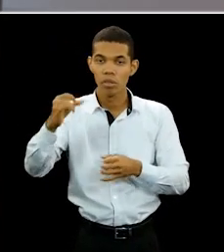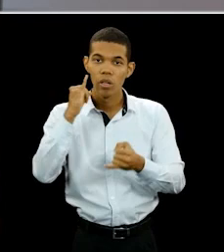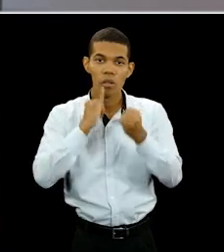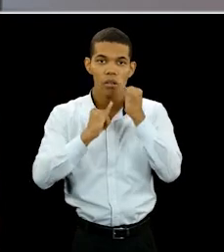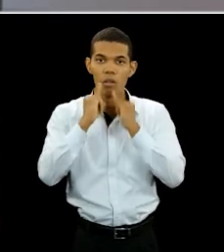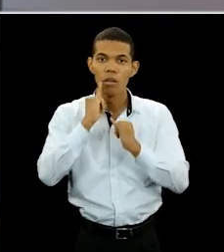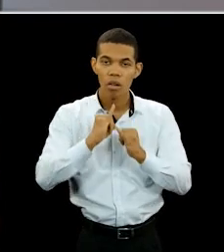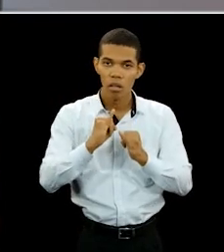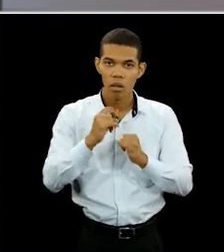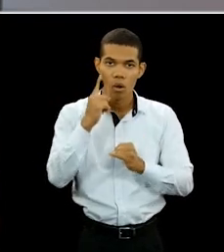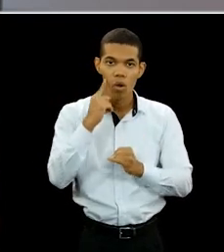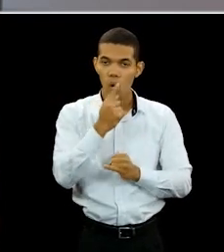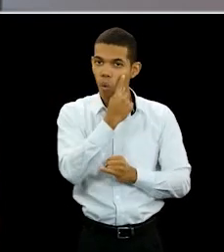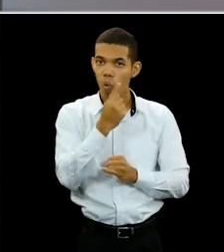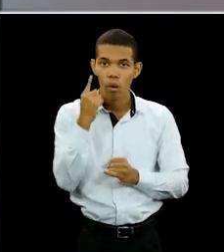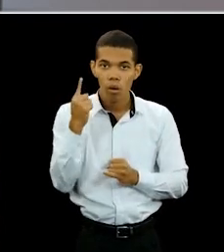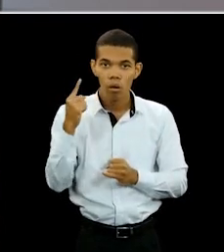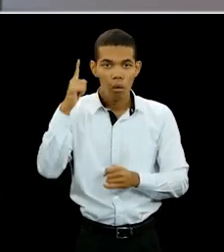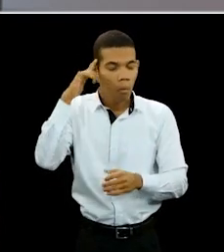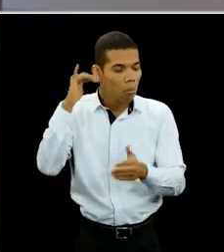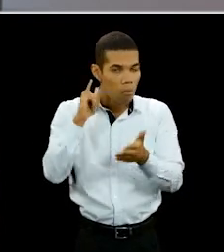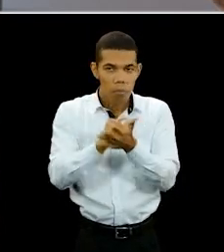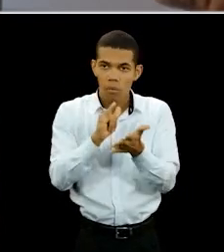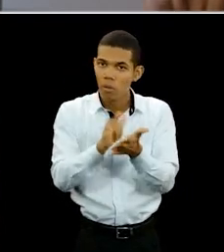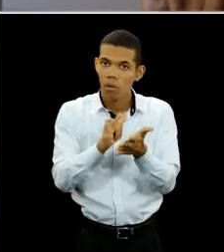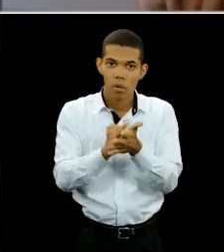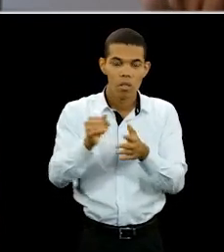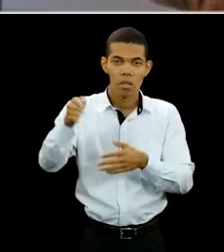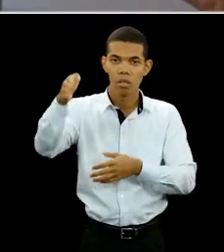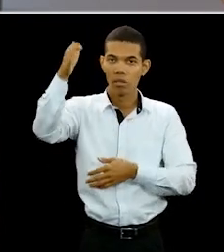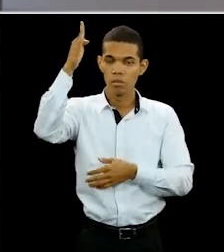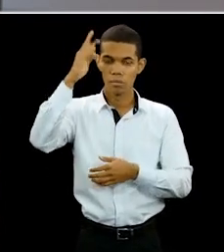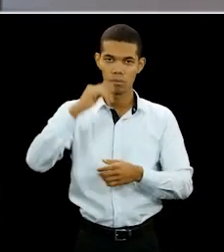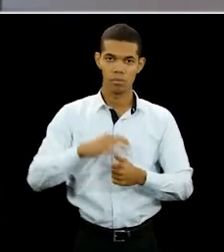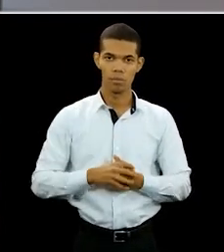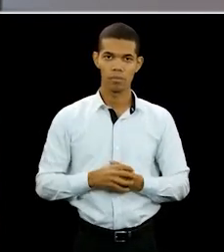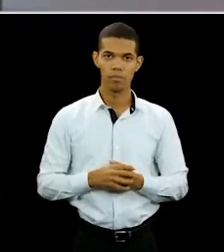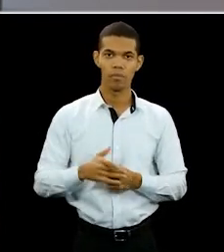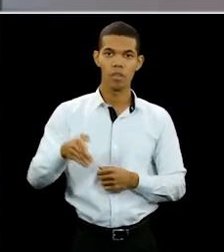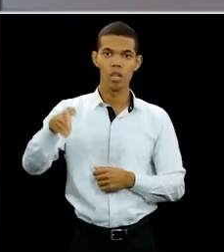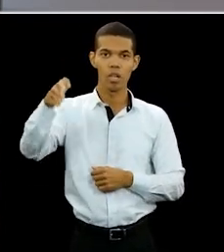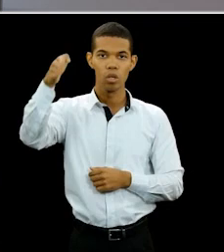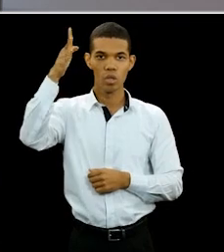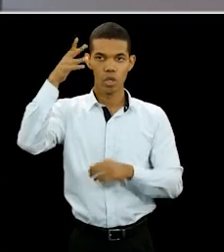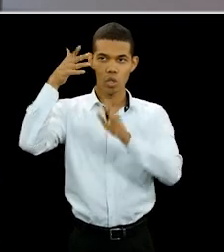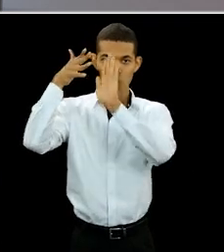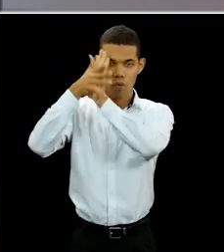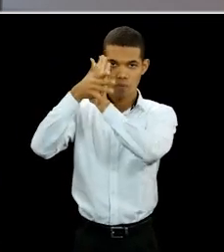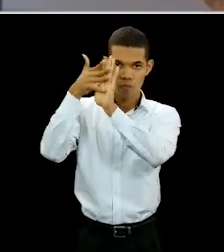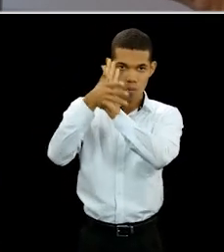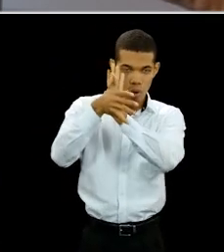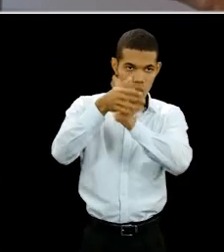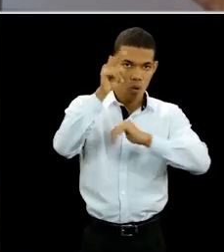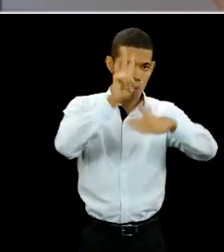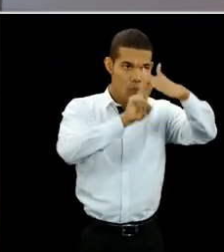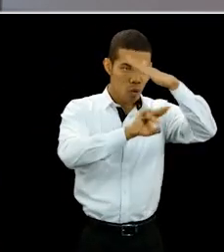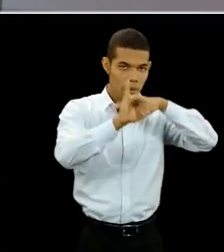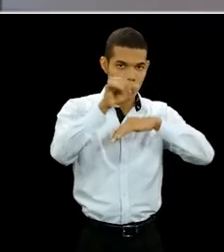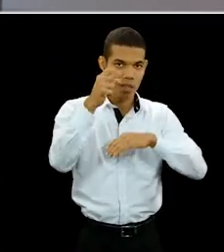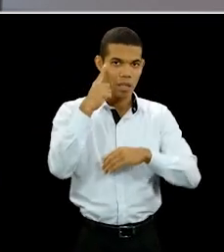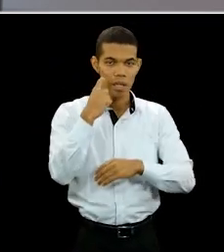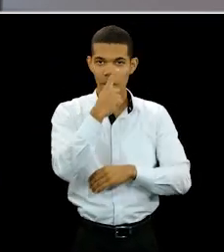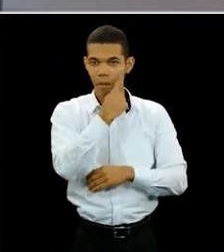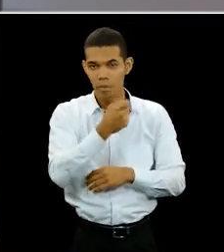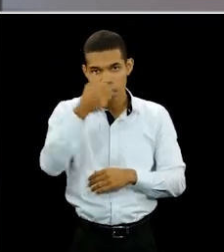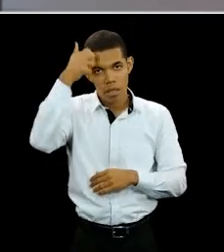ha enviado un mensaje profético en momentos de crisis Dios envió a Jeremías Dios envió a Ezequiel y Dios envió